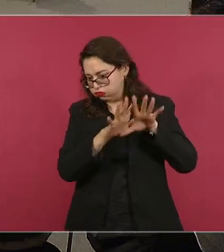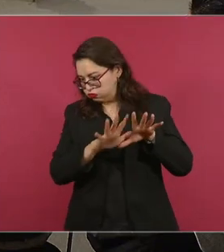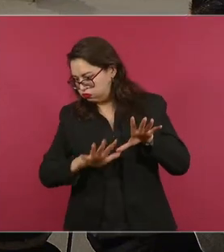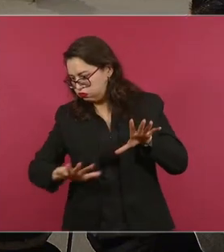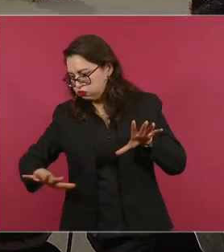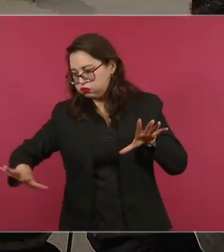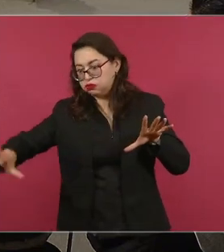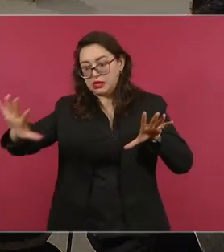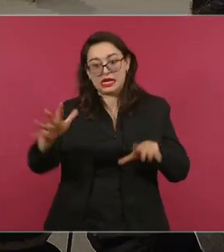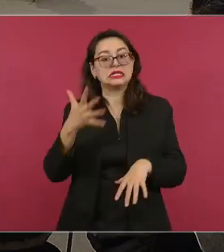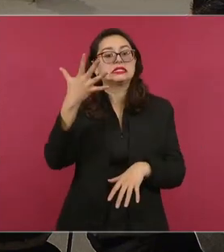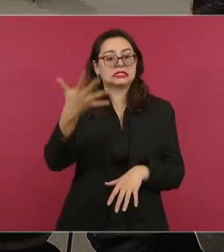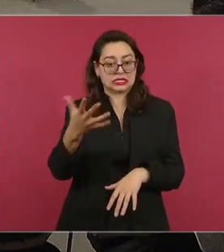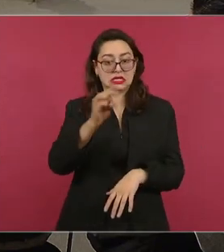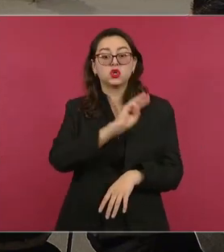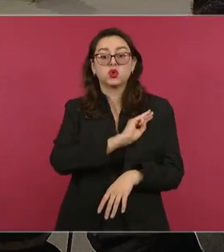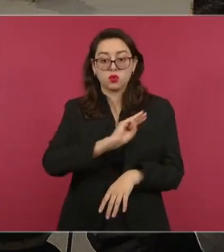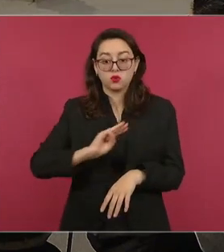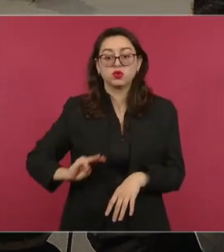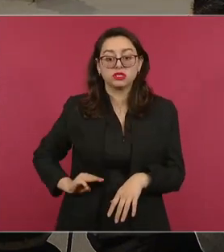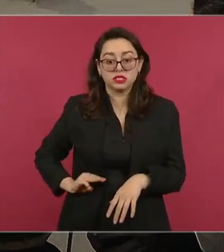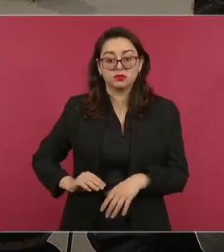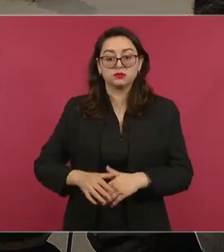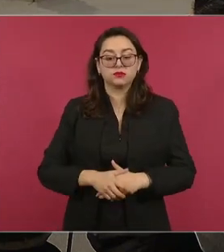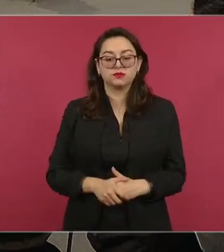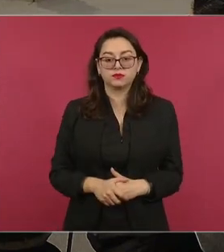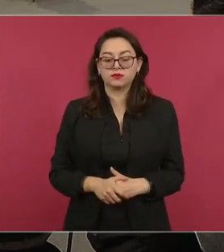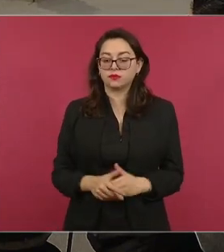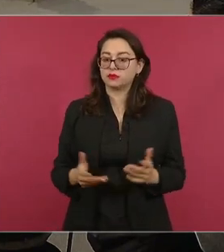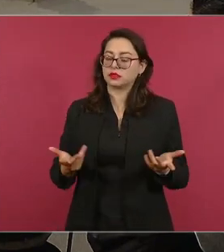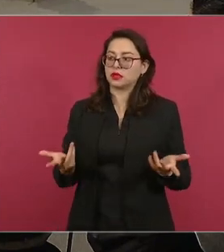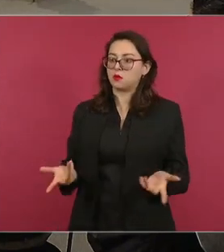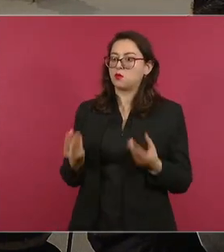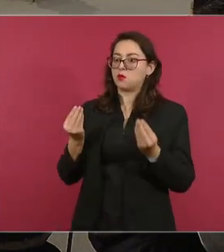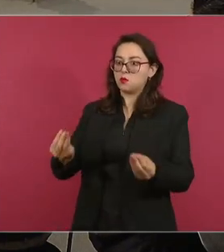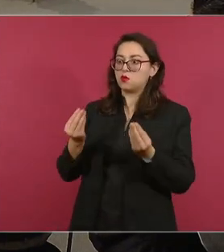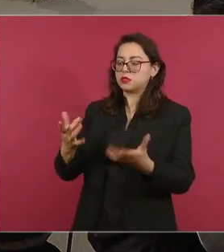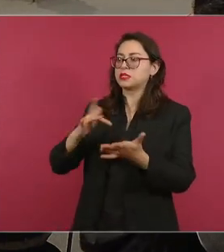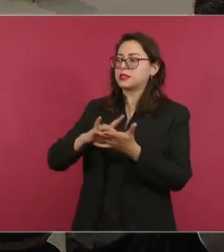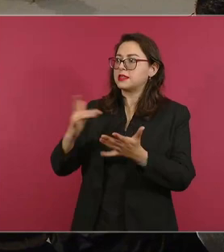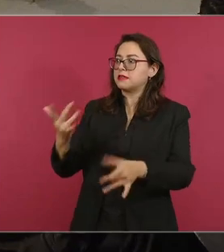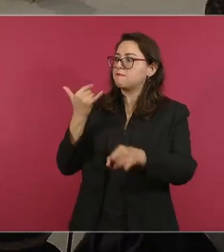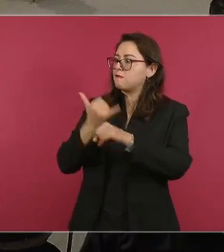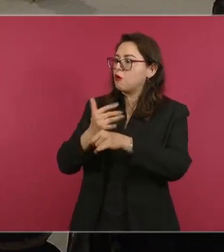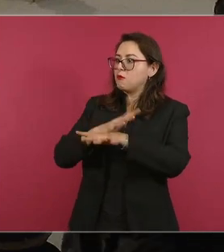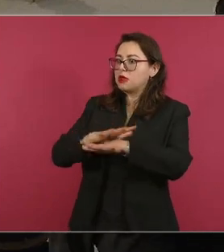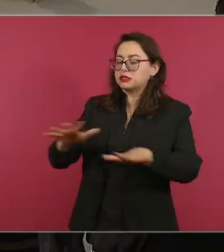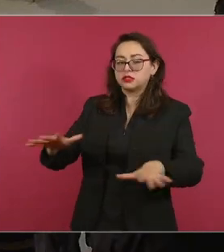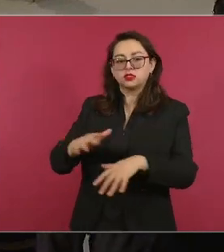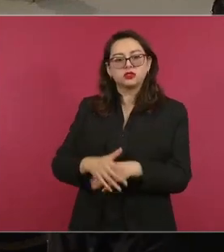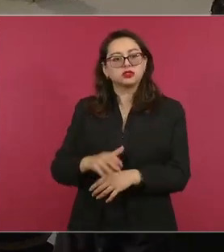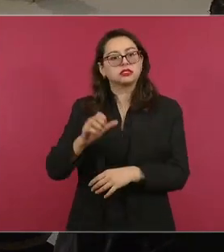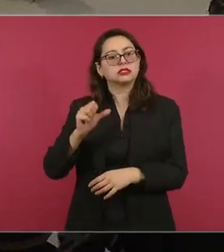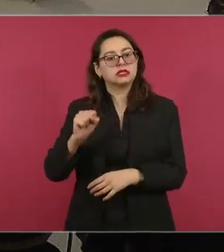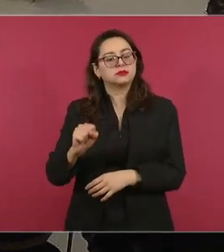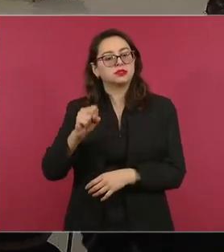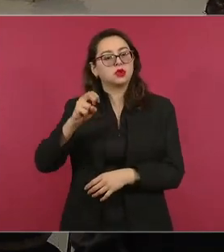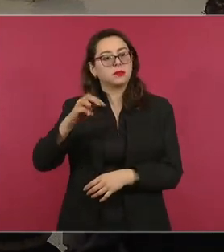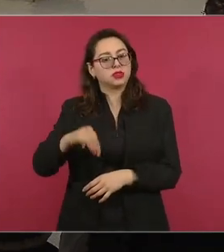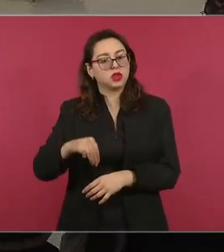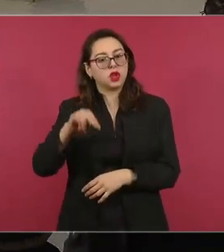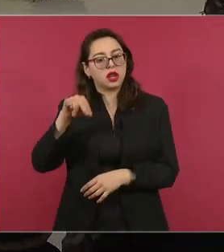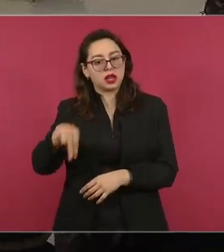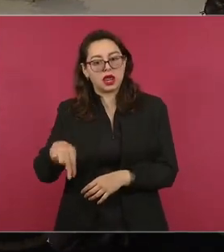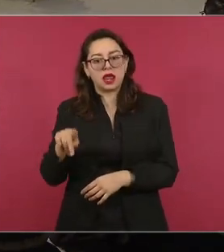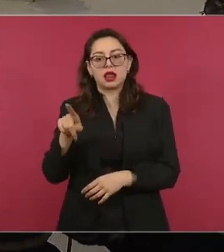San Marcos, allá en Guerrero. Pues Ismael Marcelo, muchísimas gracias por este informe desde el Servicio Meteorológico Nacional.